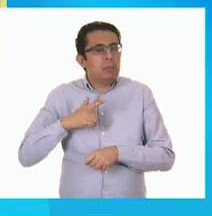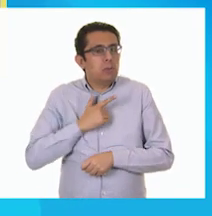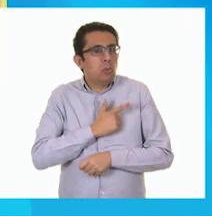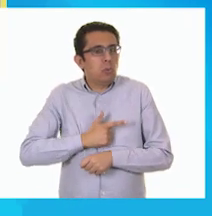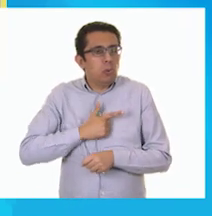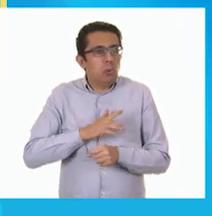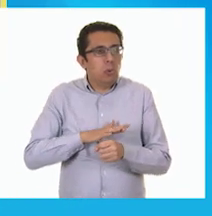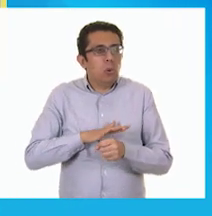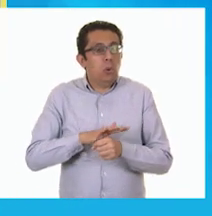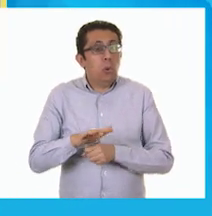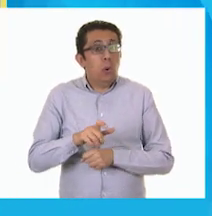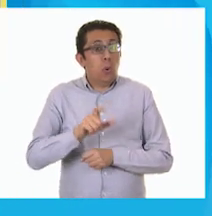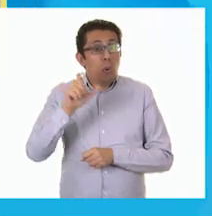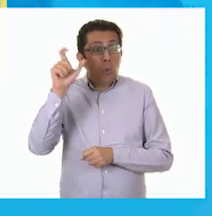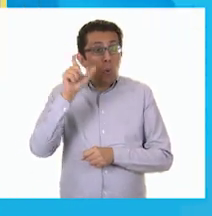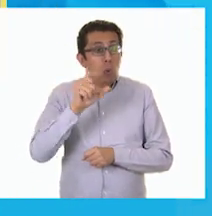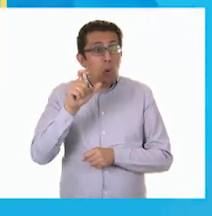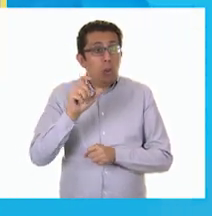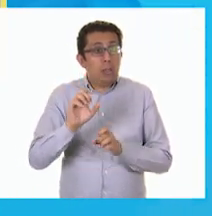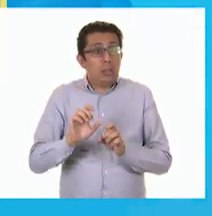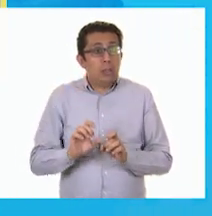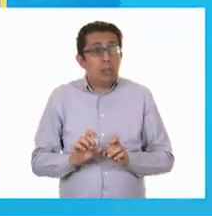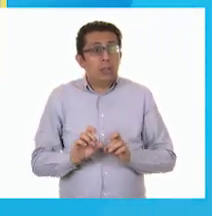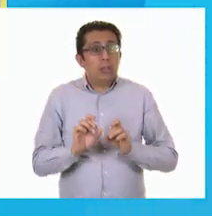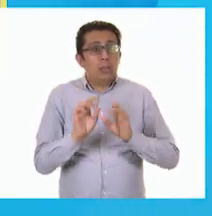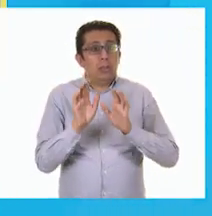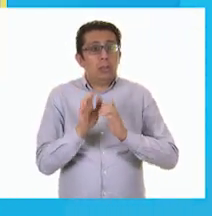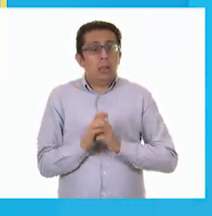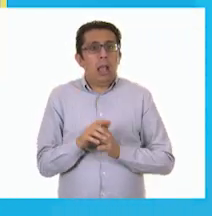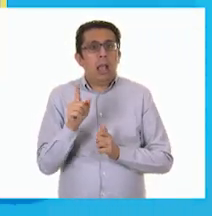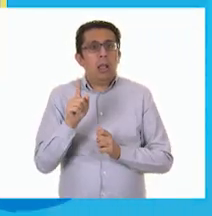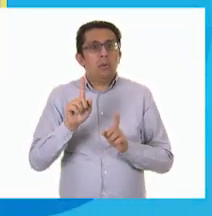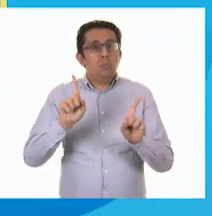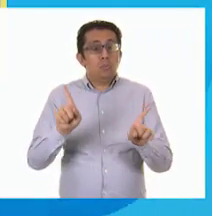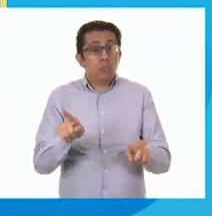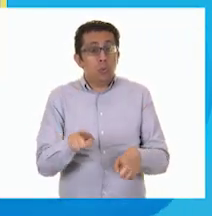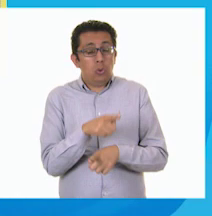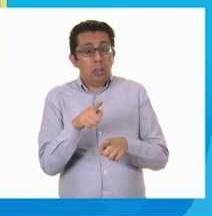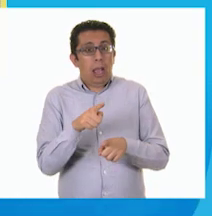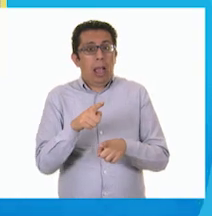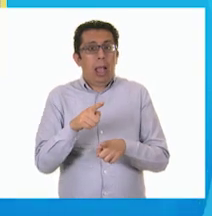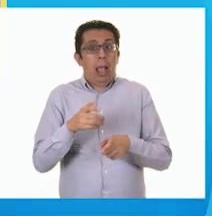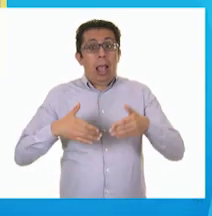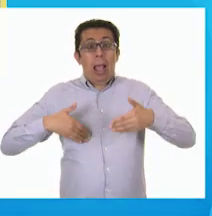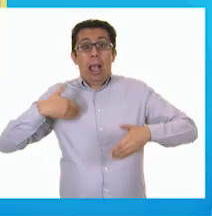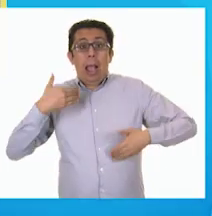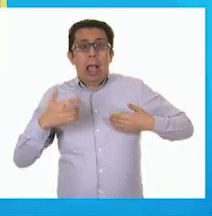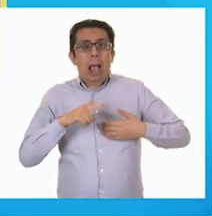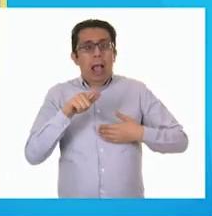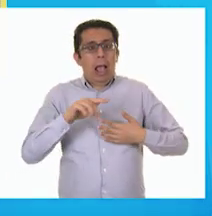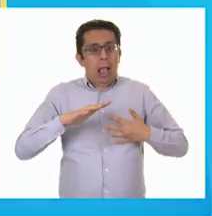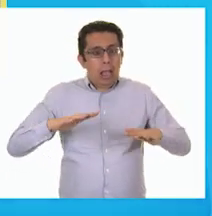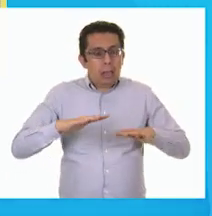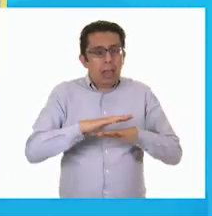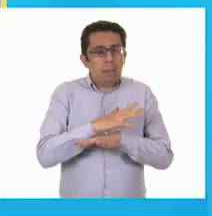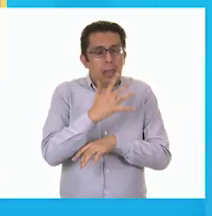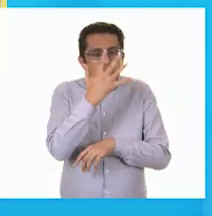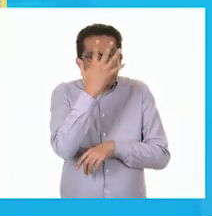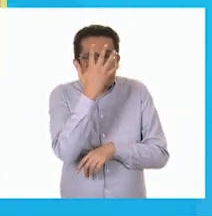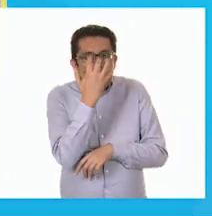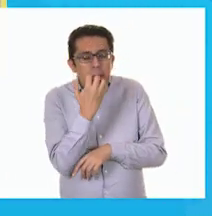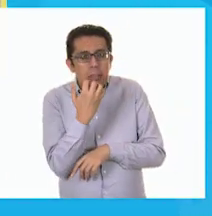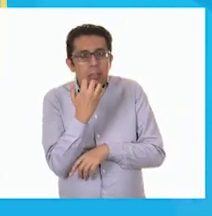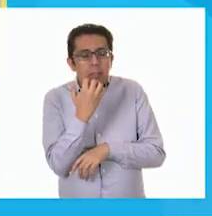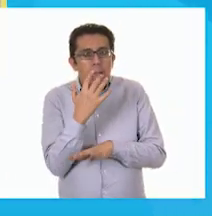cuando está alegre y baja triste y así viceversa. Cuando siento que